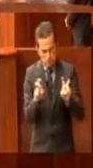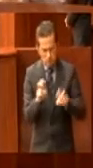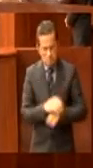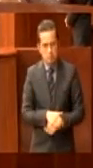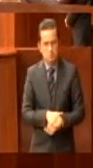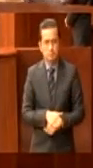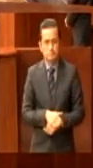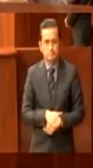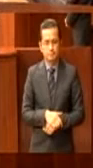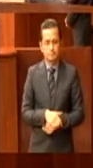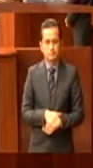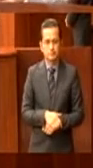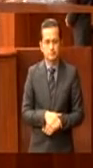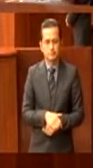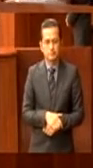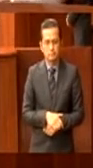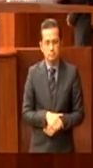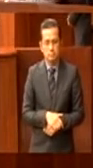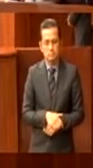también